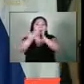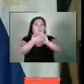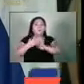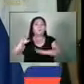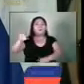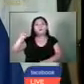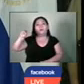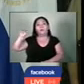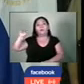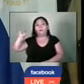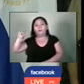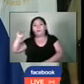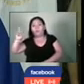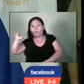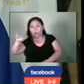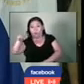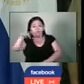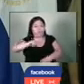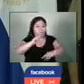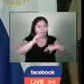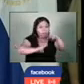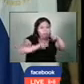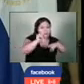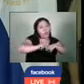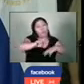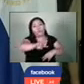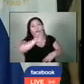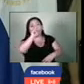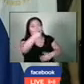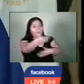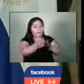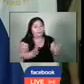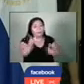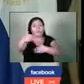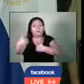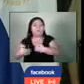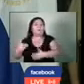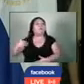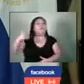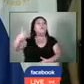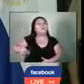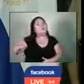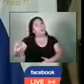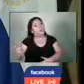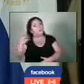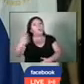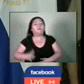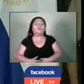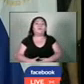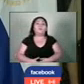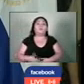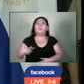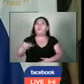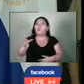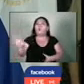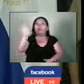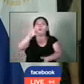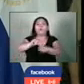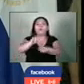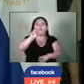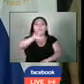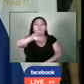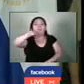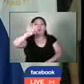cubos, dos más que se están construyendo y 30 más que inauguraremos el próximo año. Solo hay 34 cubos en 34